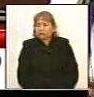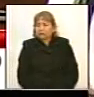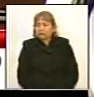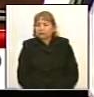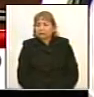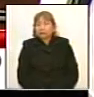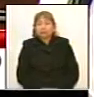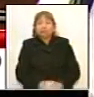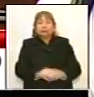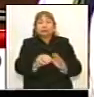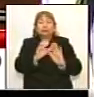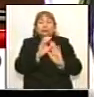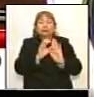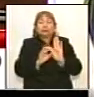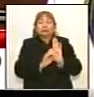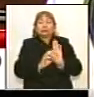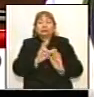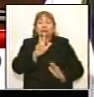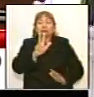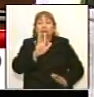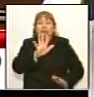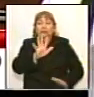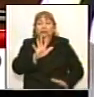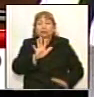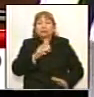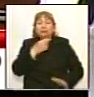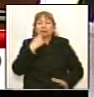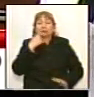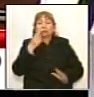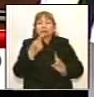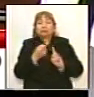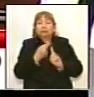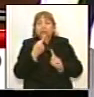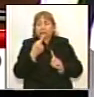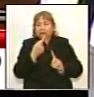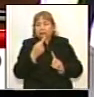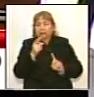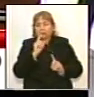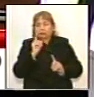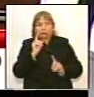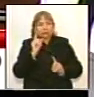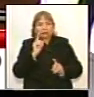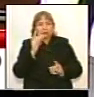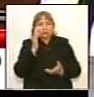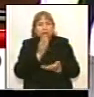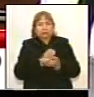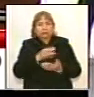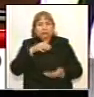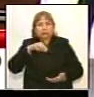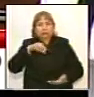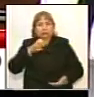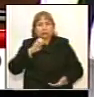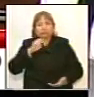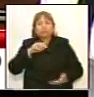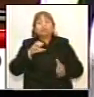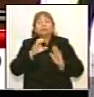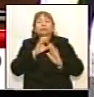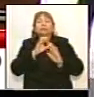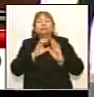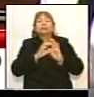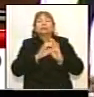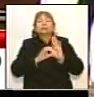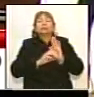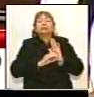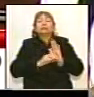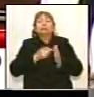la Constitución, artículo 35, los siguientes principios. Esto no es el Código Penal, es la Constitución.